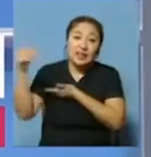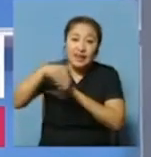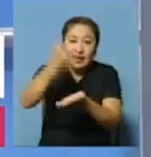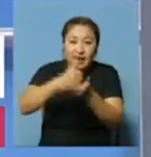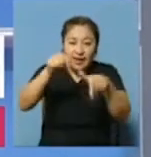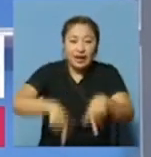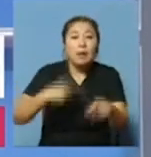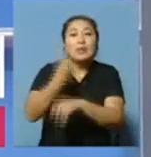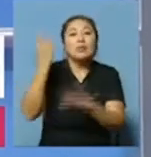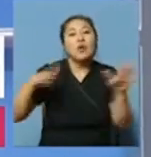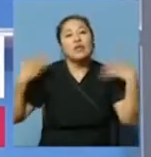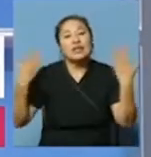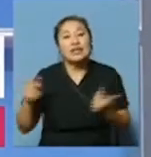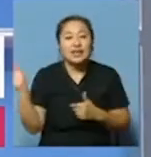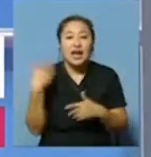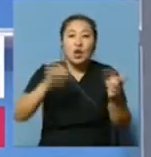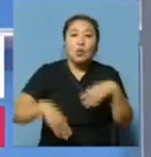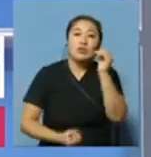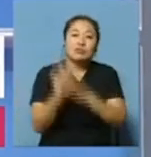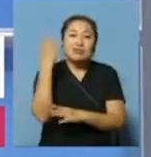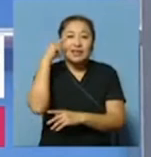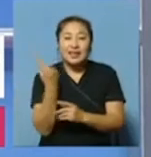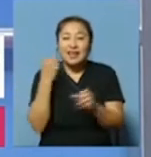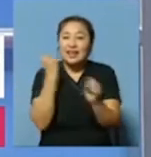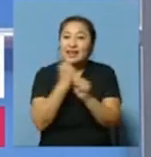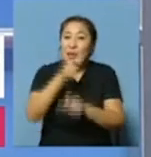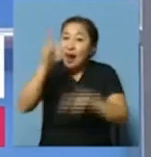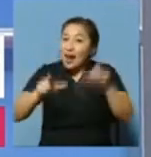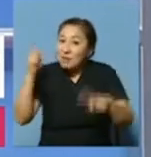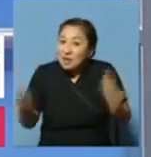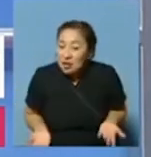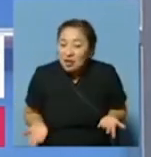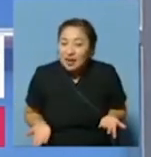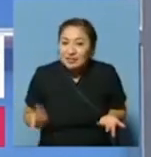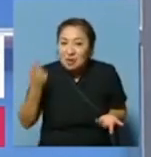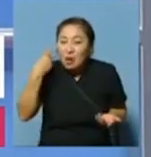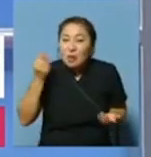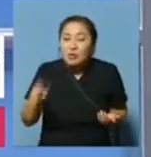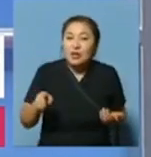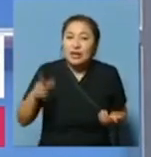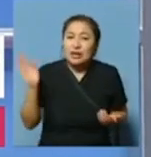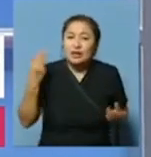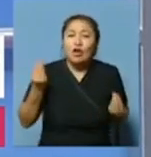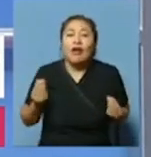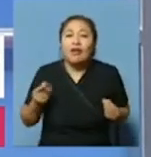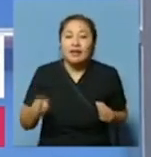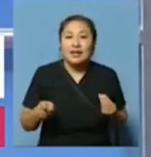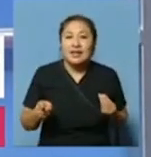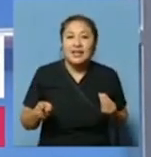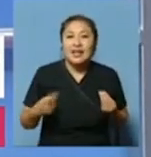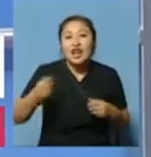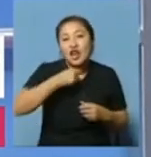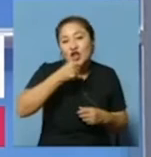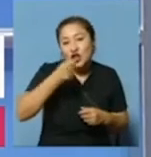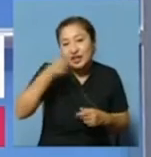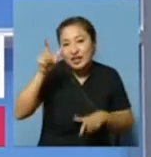acá primero que nada felicitaciones por esta creatividad de hacer laburar a la gente porque es todo este los noteros